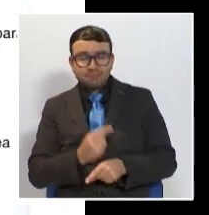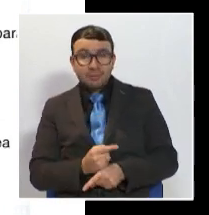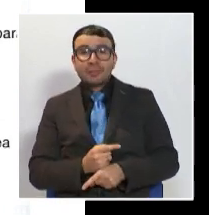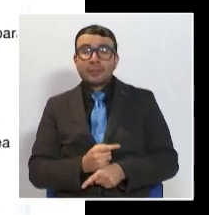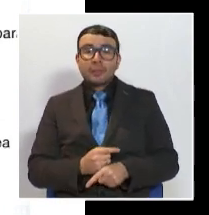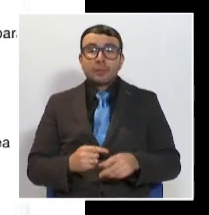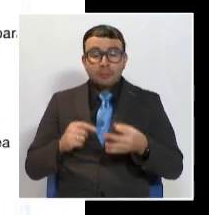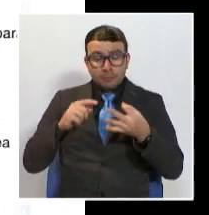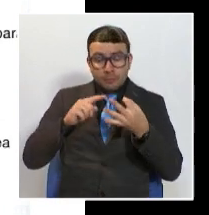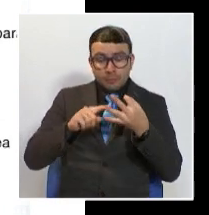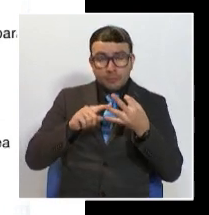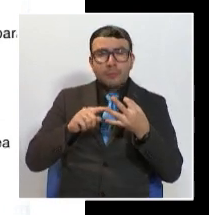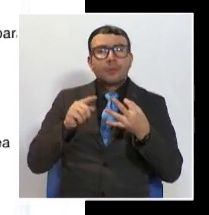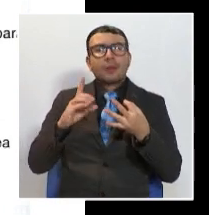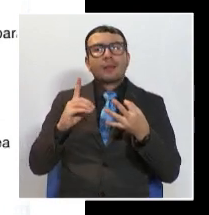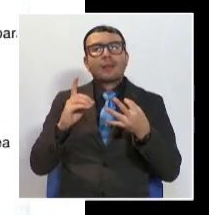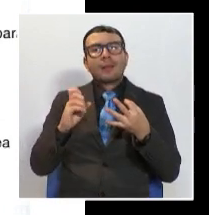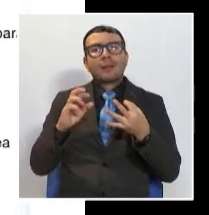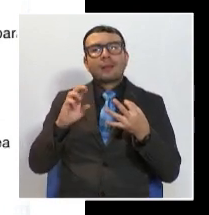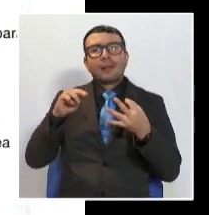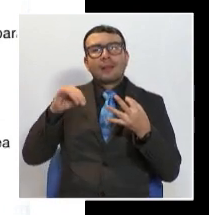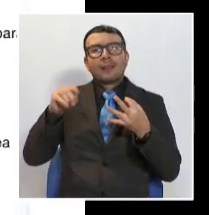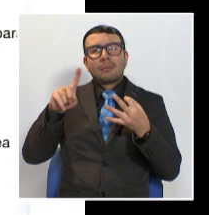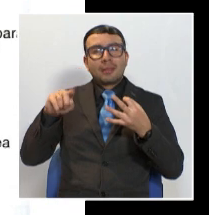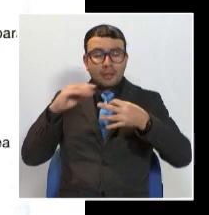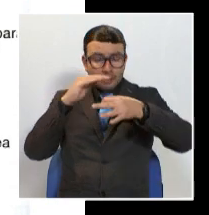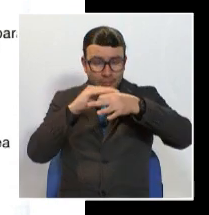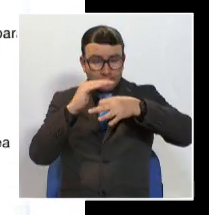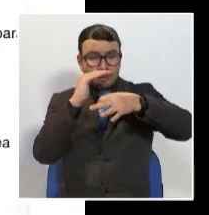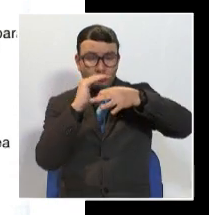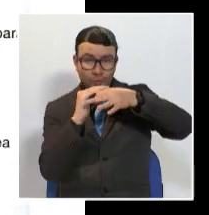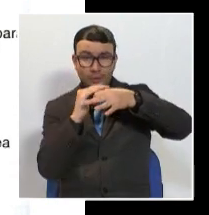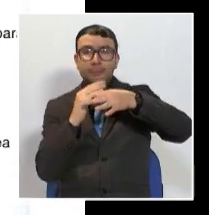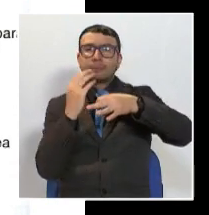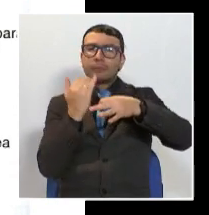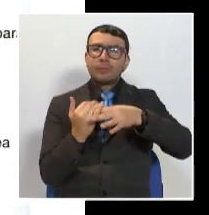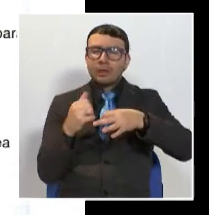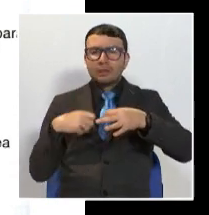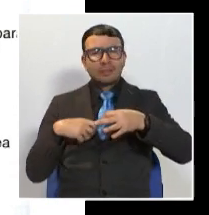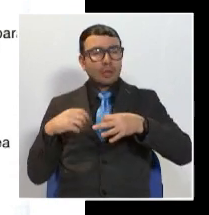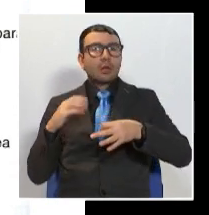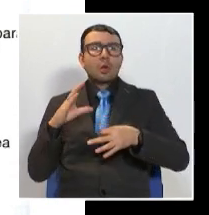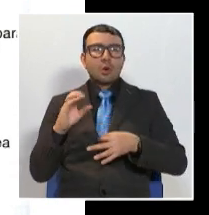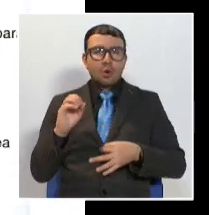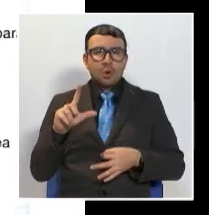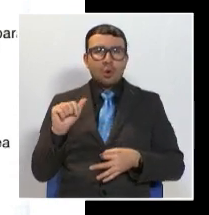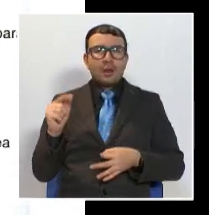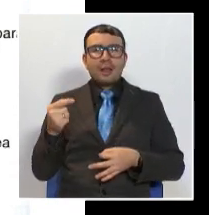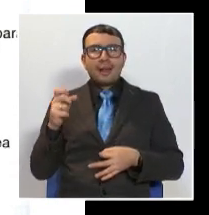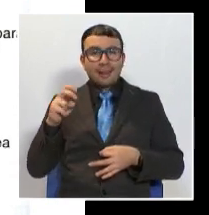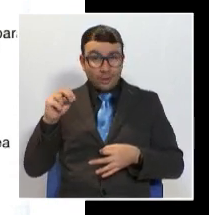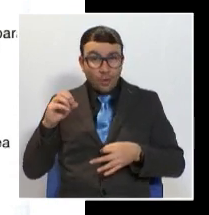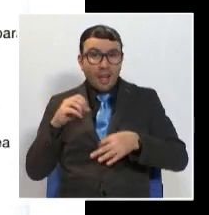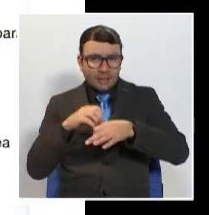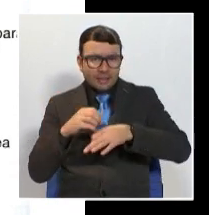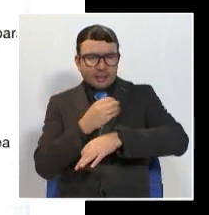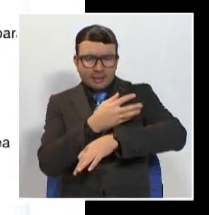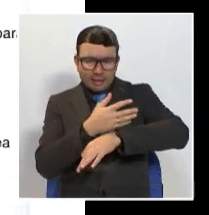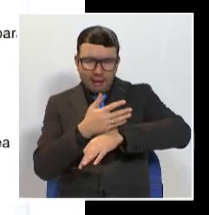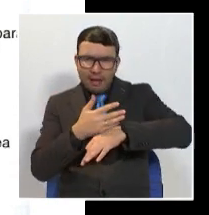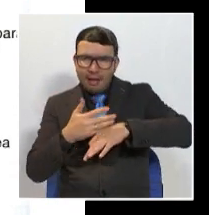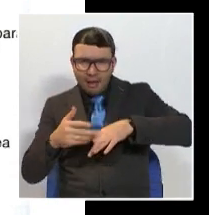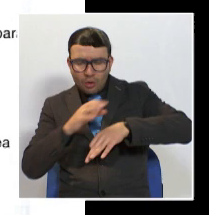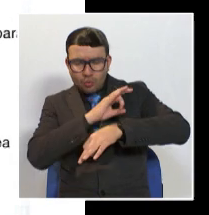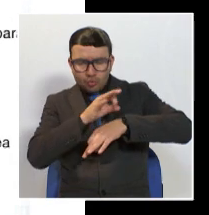Más profundo entonces está la dermis, donde se concentra entonces todo el tejido conectivo, lo que llamamos el colágeno, donde están los vasos sanguíneos, y ahí podemos